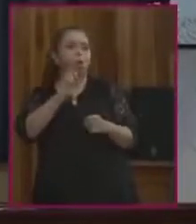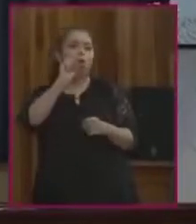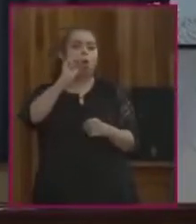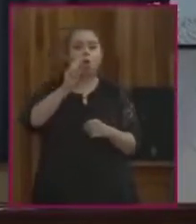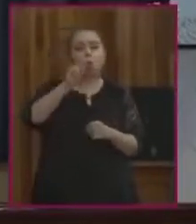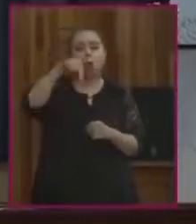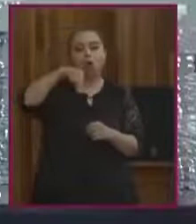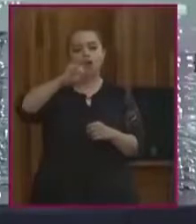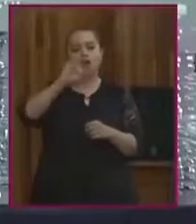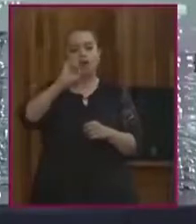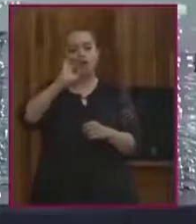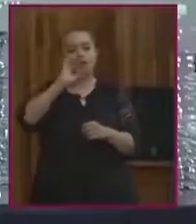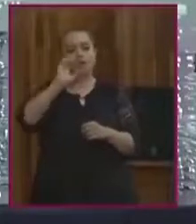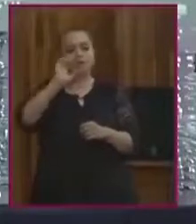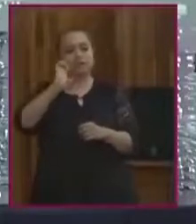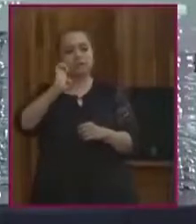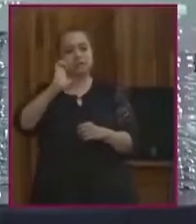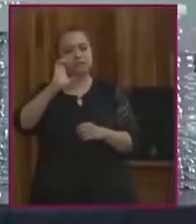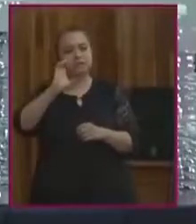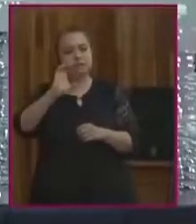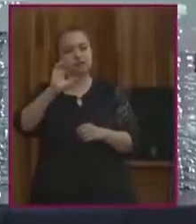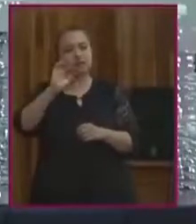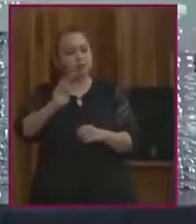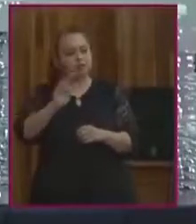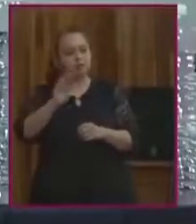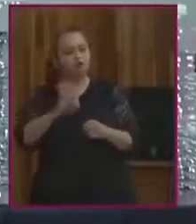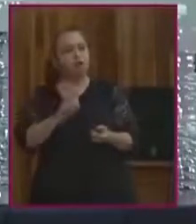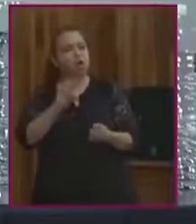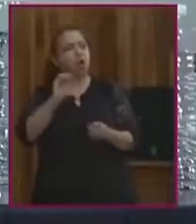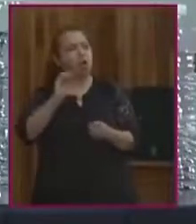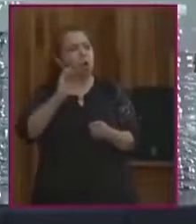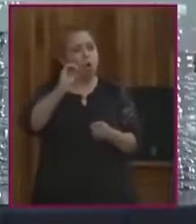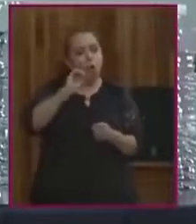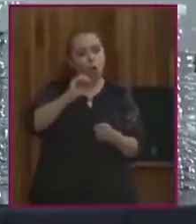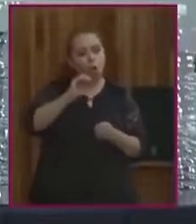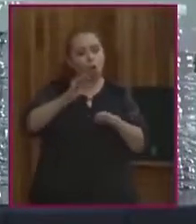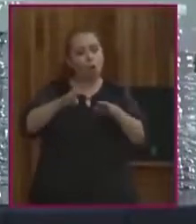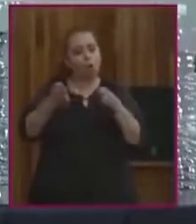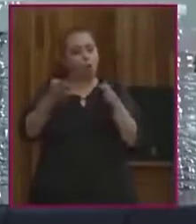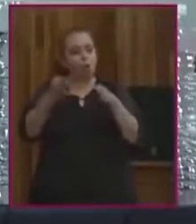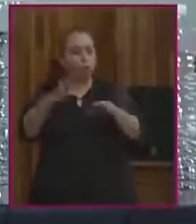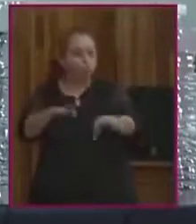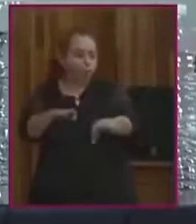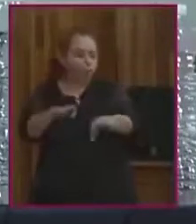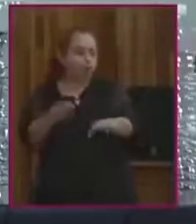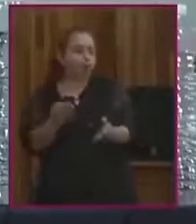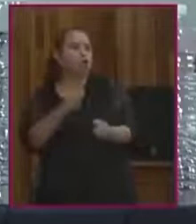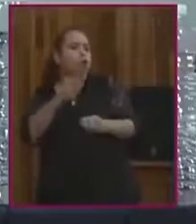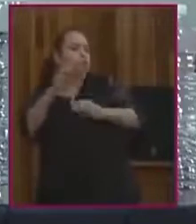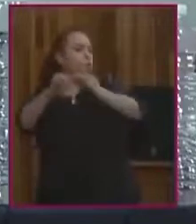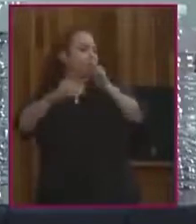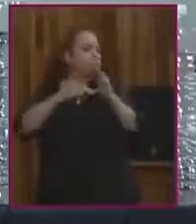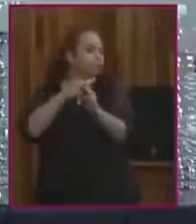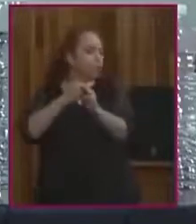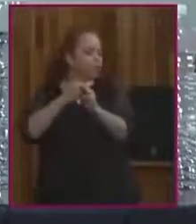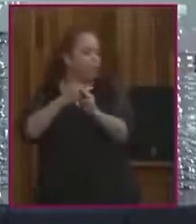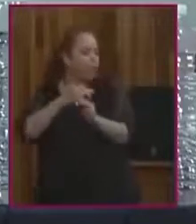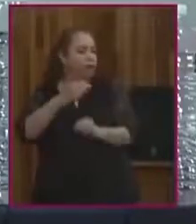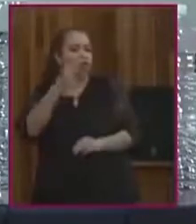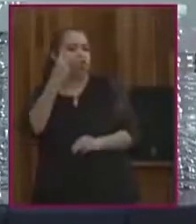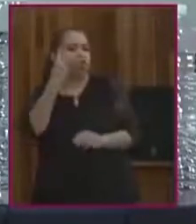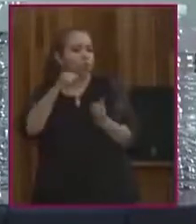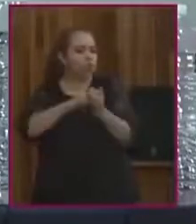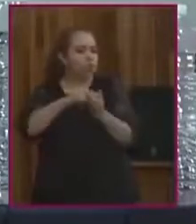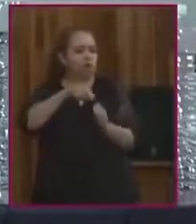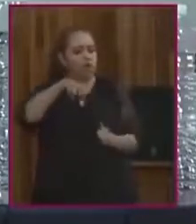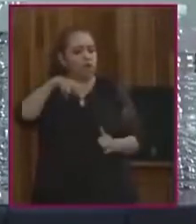y del Banco Mundial desde 2018 y que llega a México. Espero que no sea moda, que